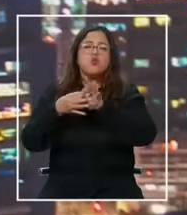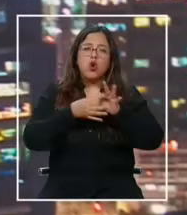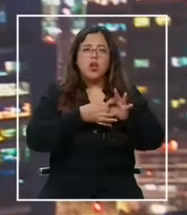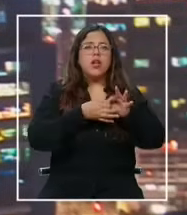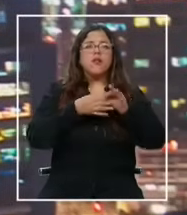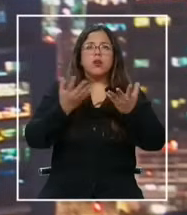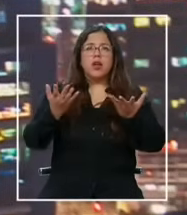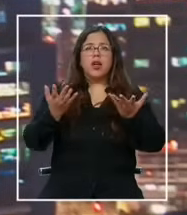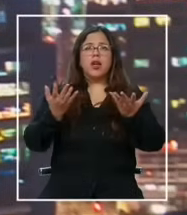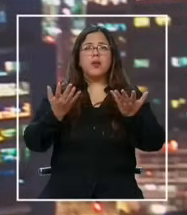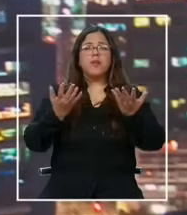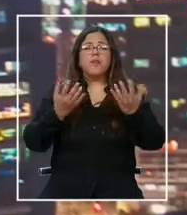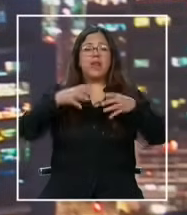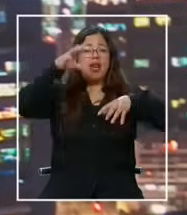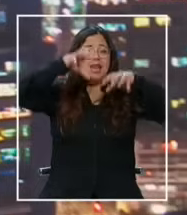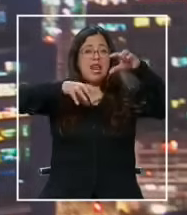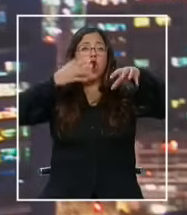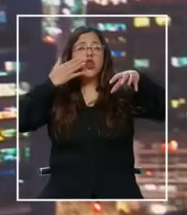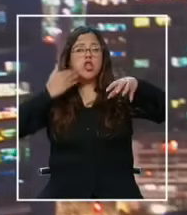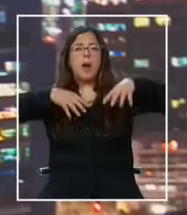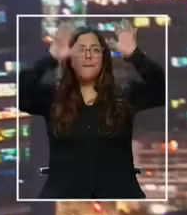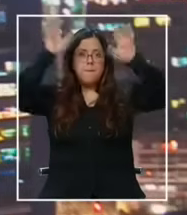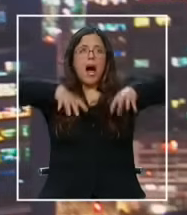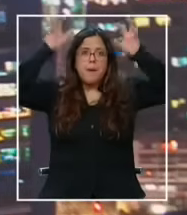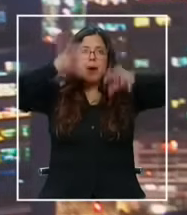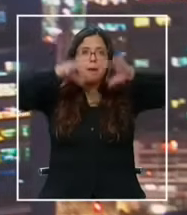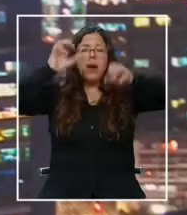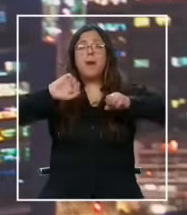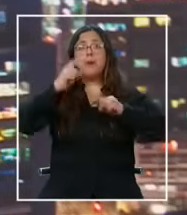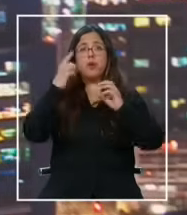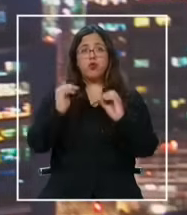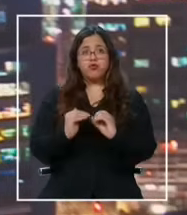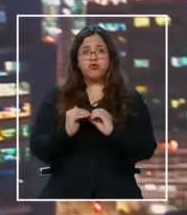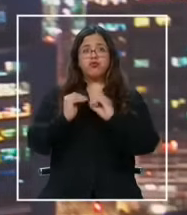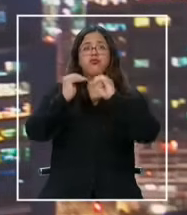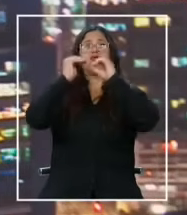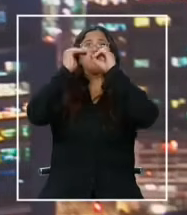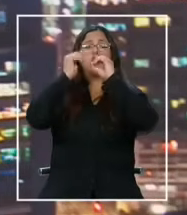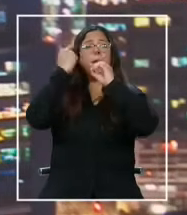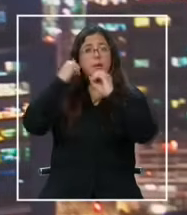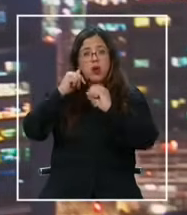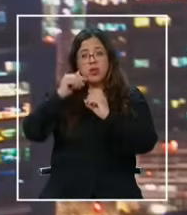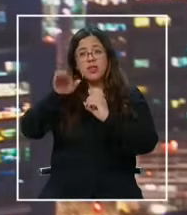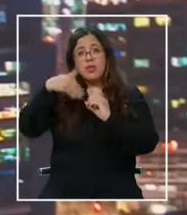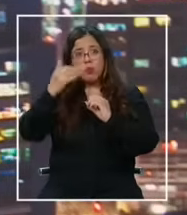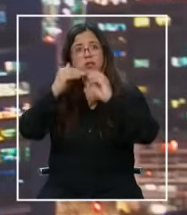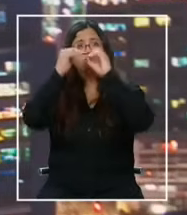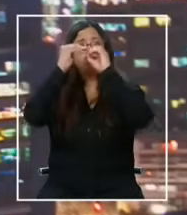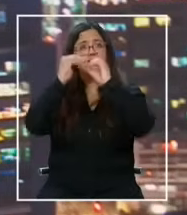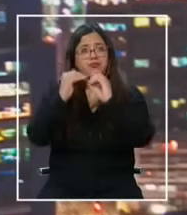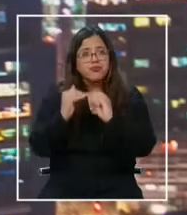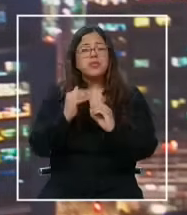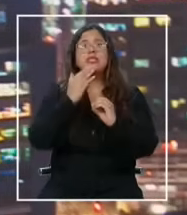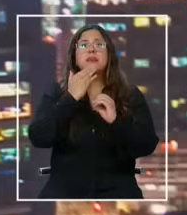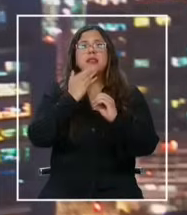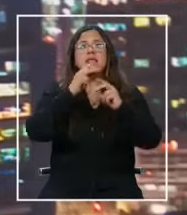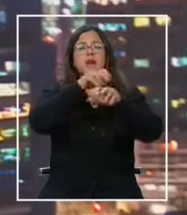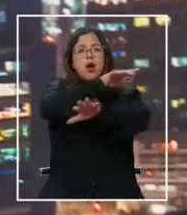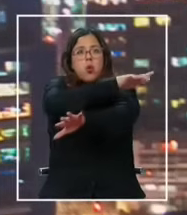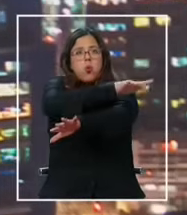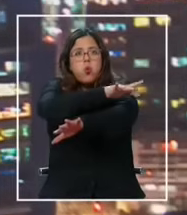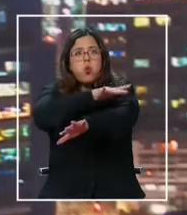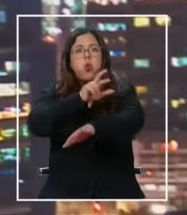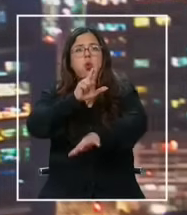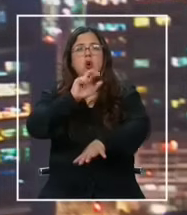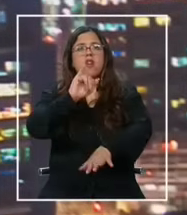cae en la Cordillera con más fuerza por dos motivos primero porque masero alta pero comienza a bajar los próximos días y segundo porque está asociado a un río atmosférico que